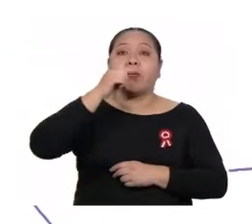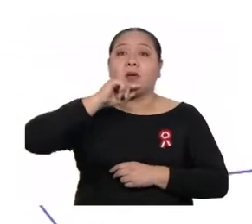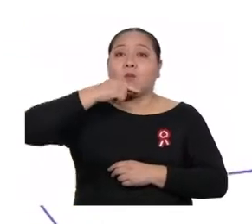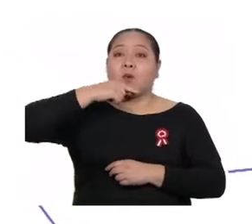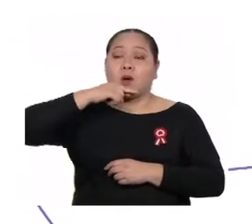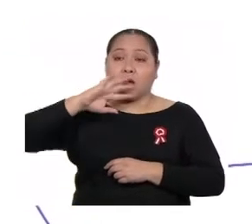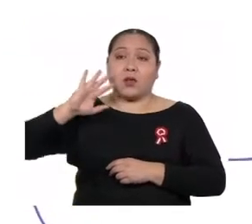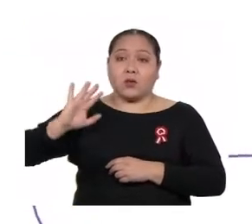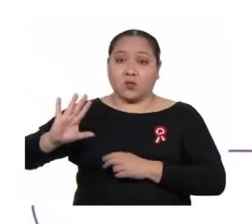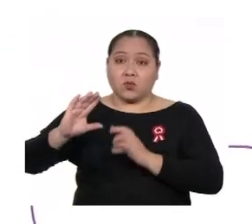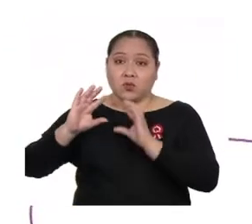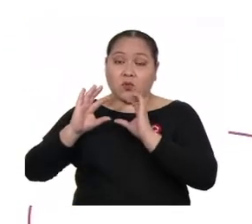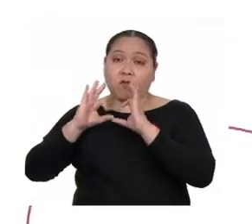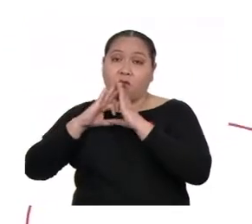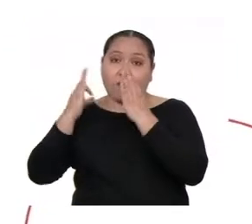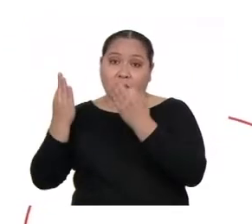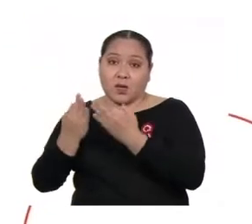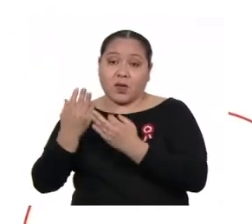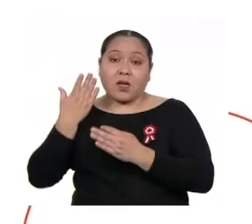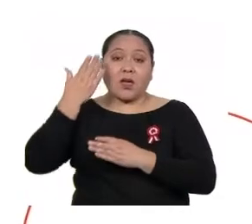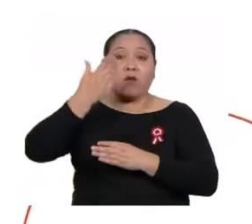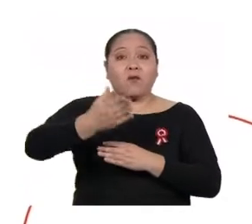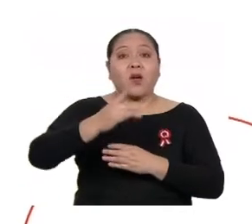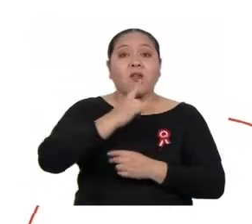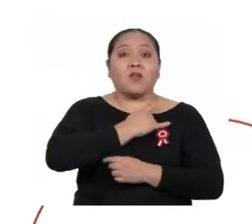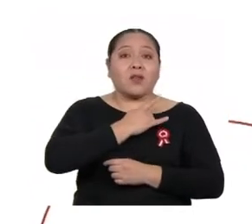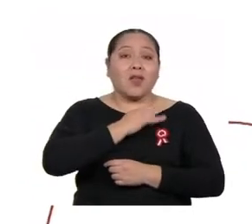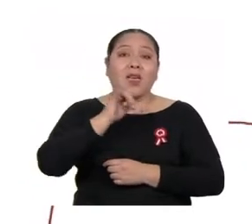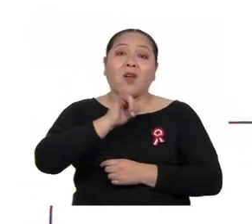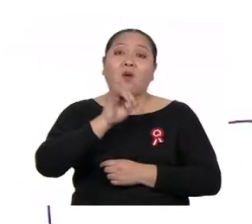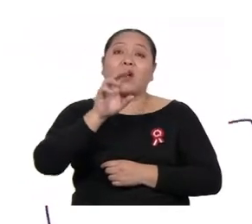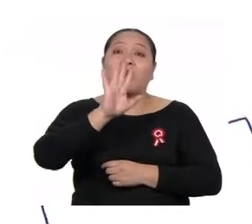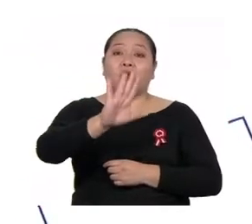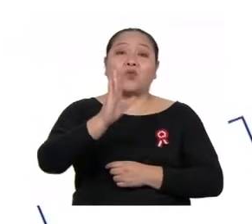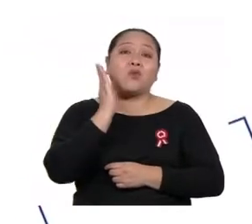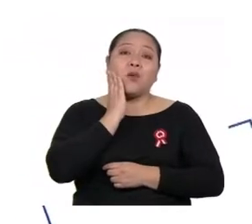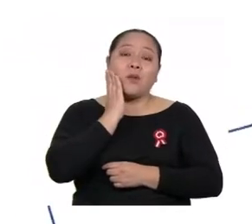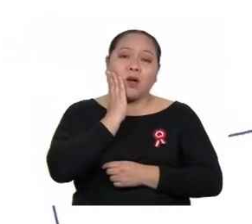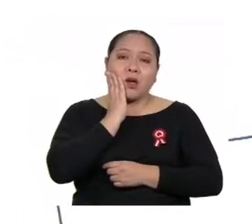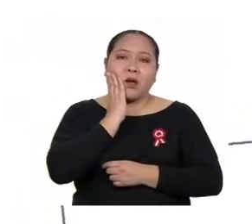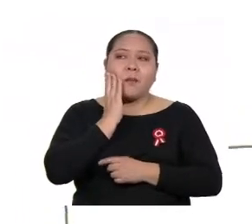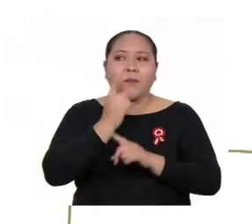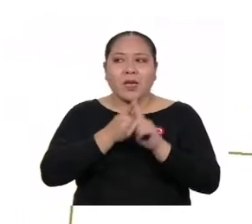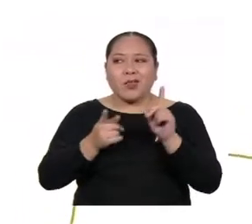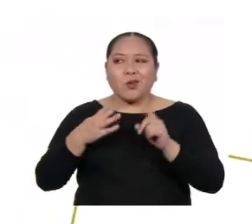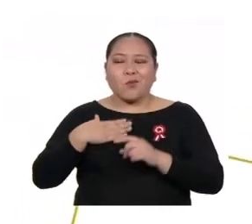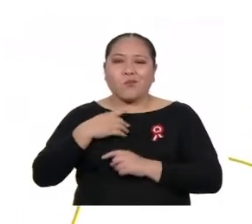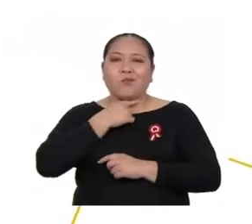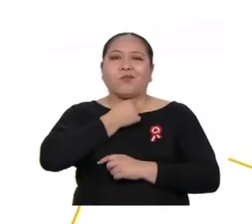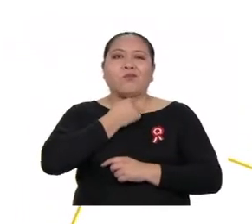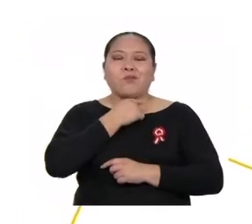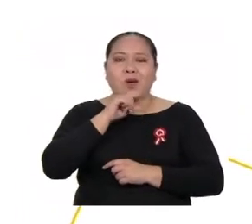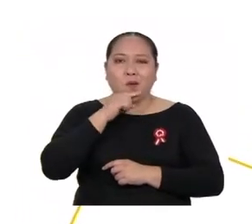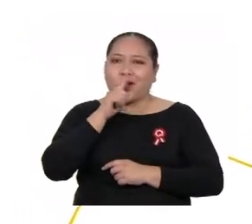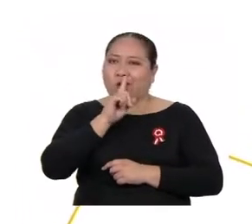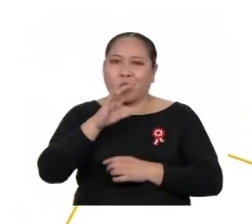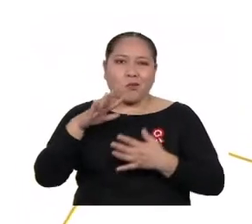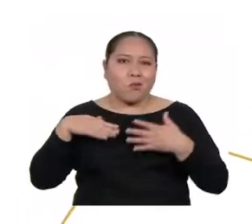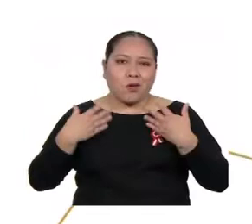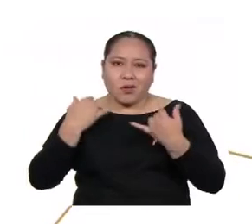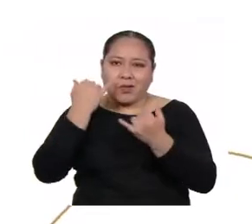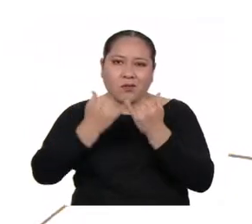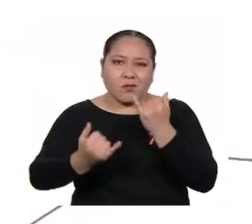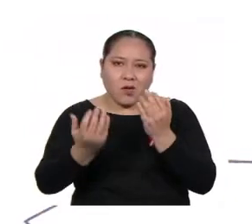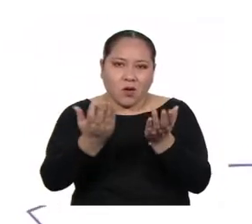que fue a la universidad, igual que tu mamá. Pero también supe que mi abuela no pudo terminar la escuela. Yo no